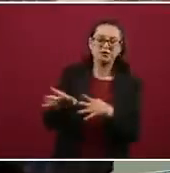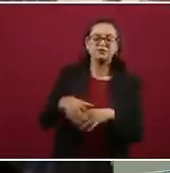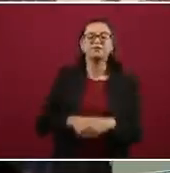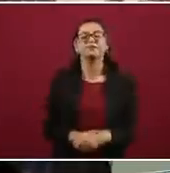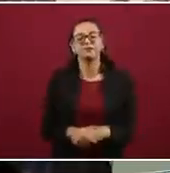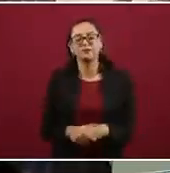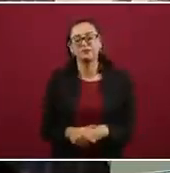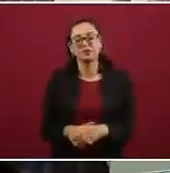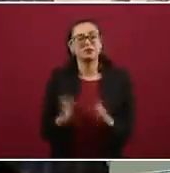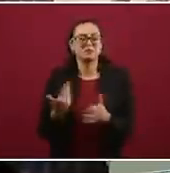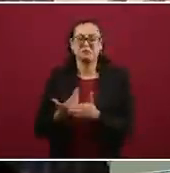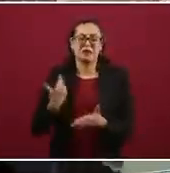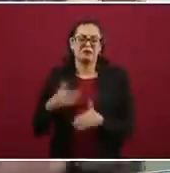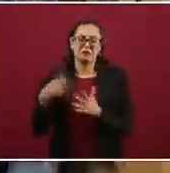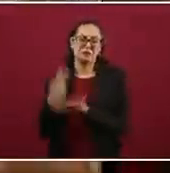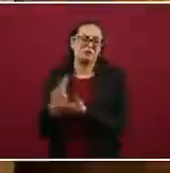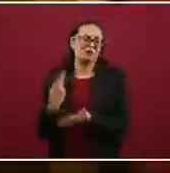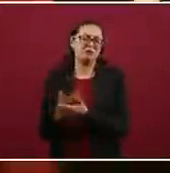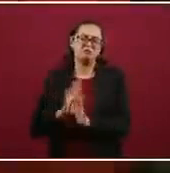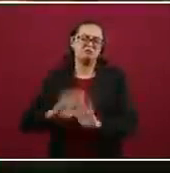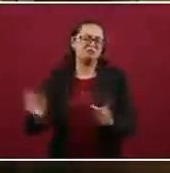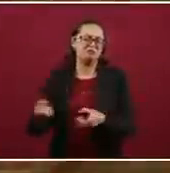economía de la plata ya había sido destruida.